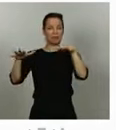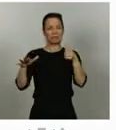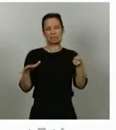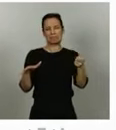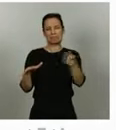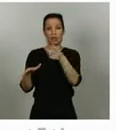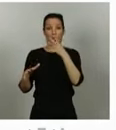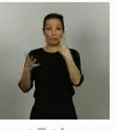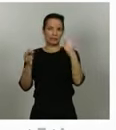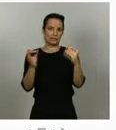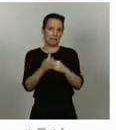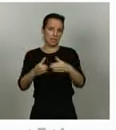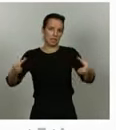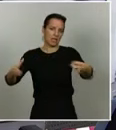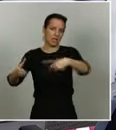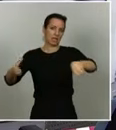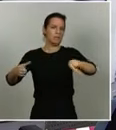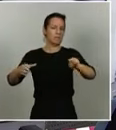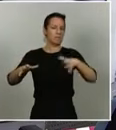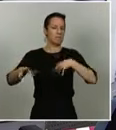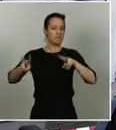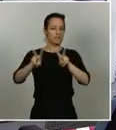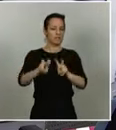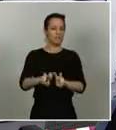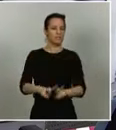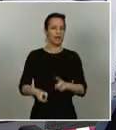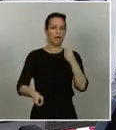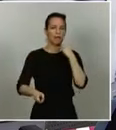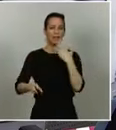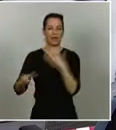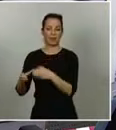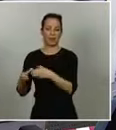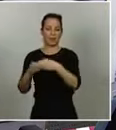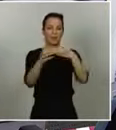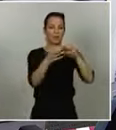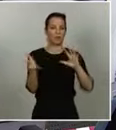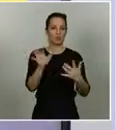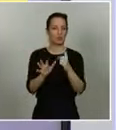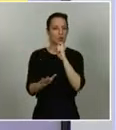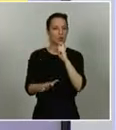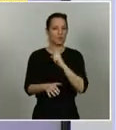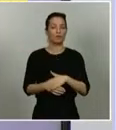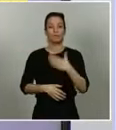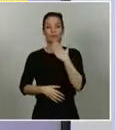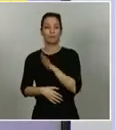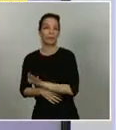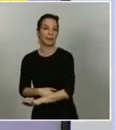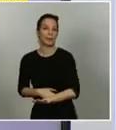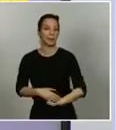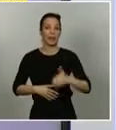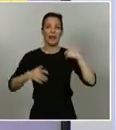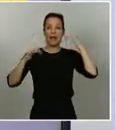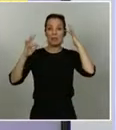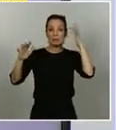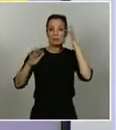sí que podemos explorar cómo evoluciona la prevalencia por grupos de edad. Es verdad que los niños más pequeños y los adolescentes parecen tener una